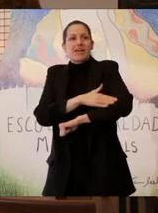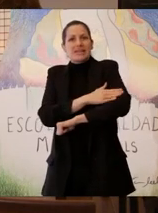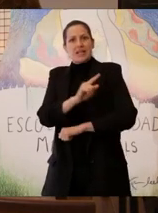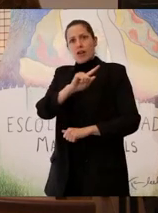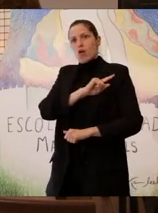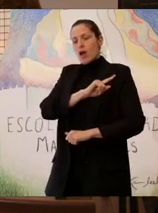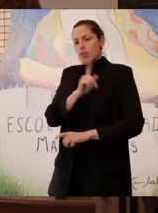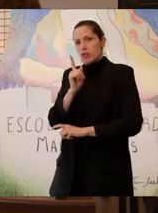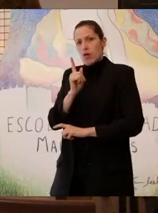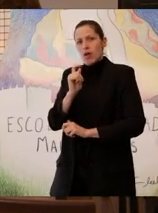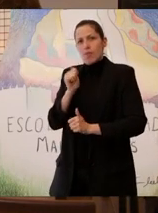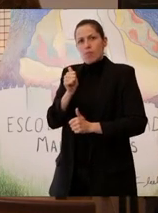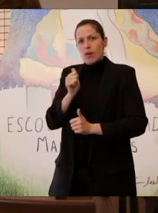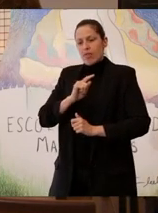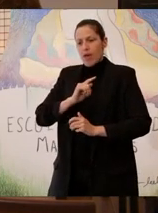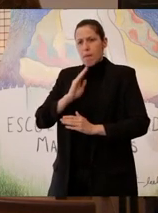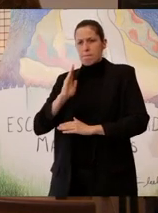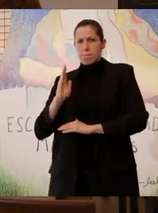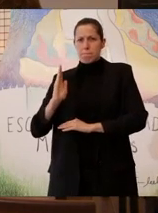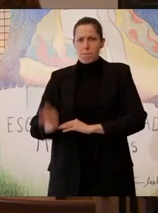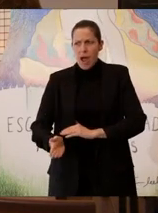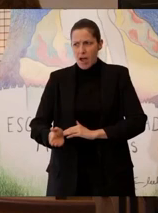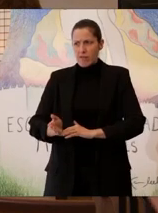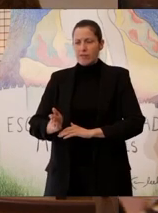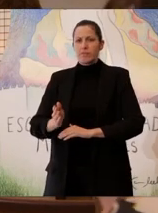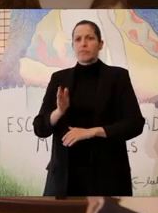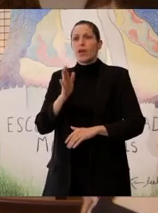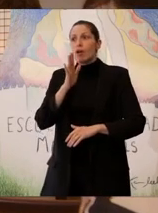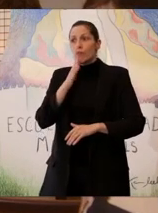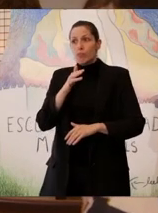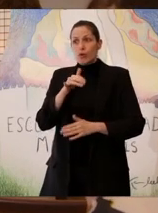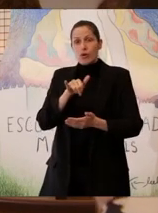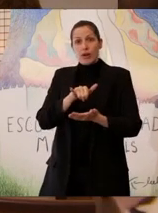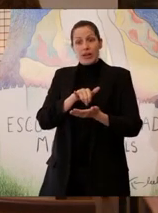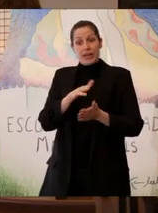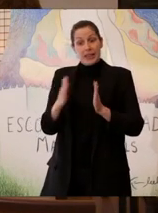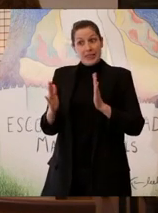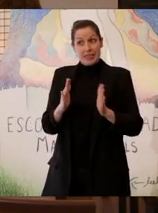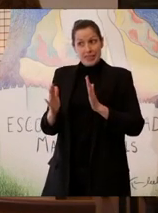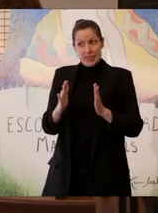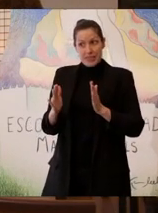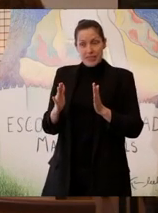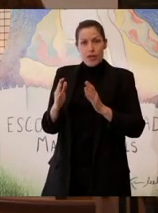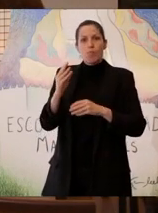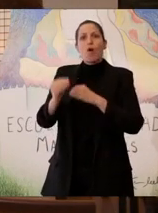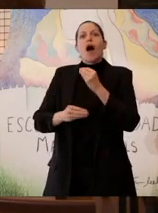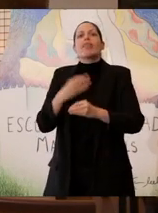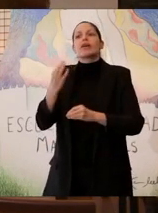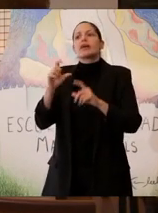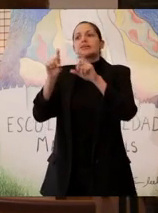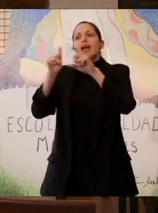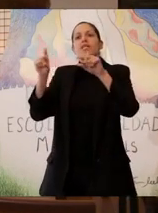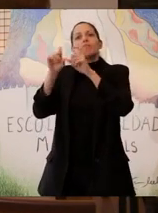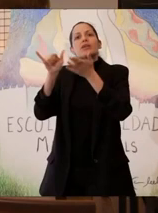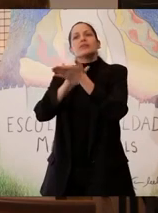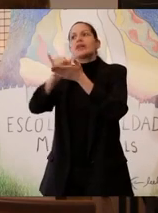durante ese tiempo que cogieron la excedencia de un año, se fueron a Iberia a hacer viajes a... Eso es lo que ocurrió, eso es